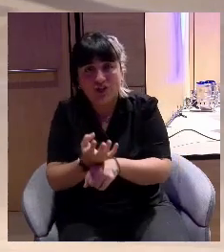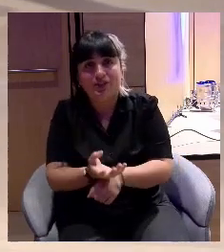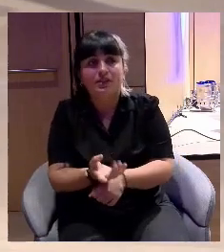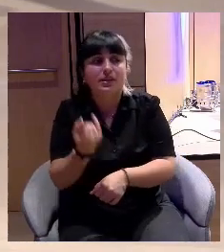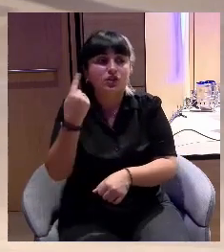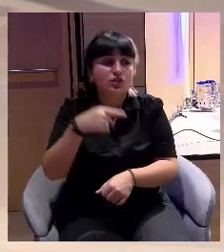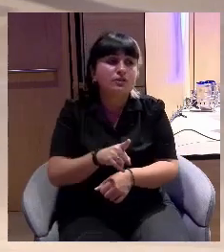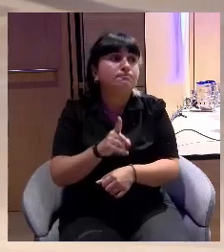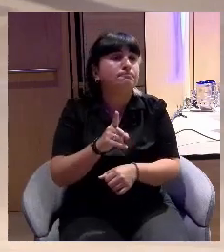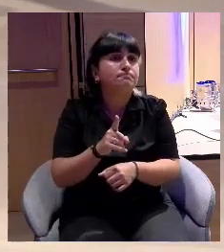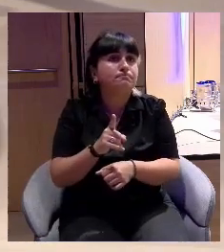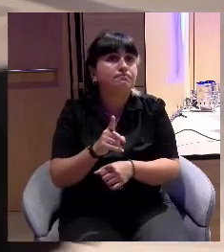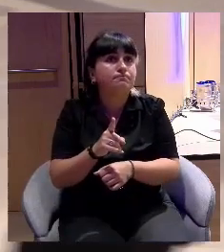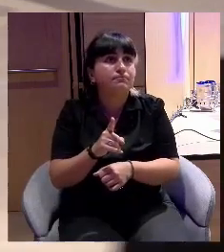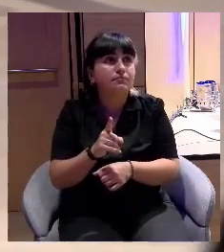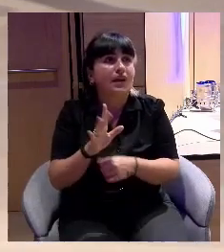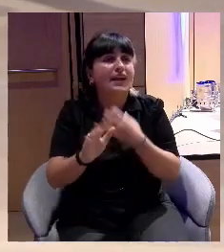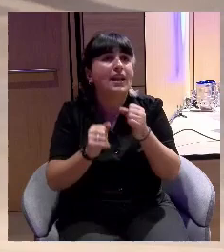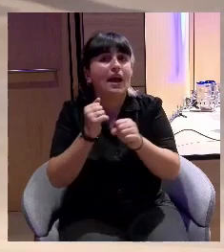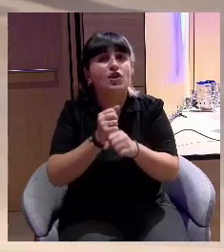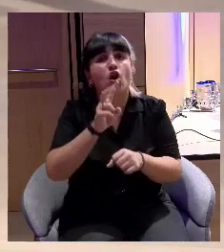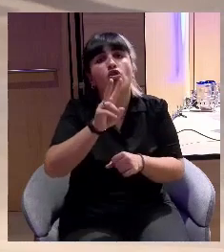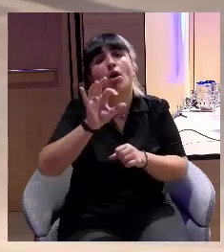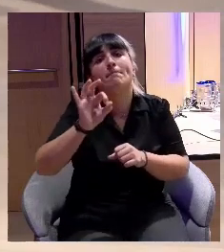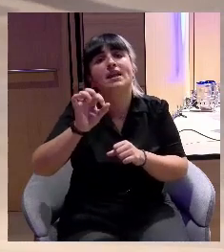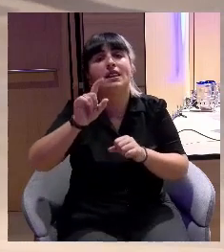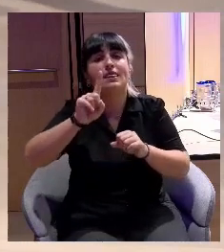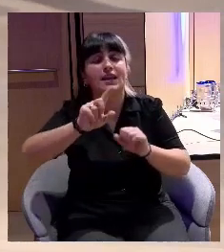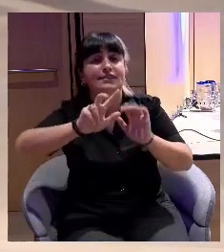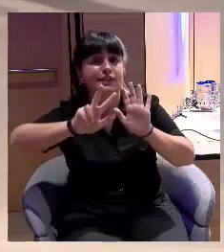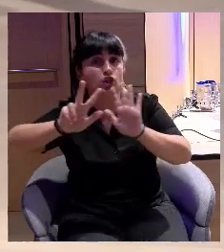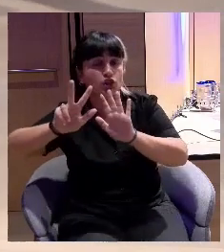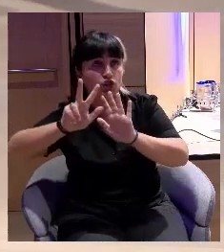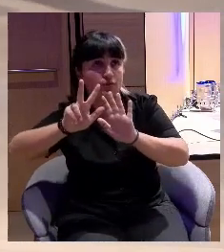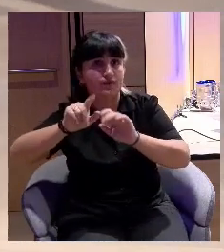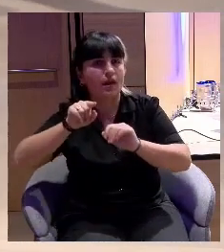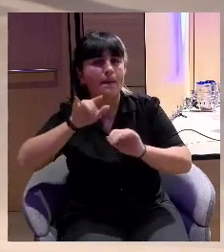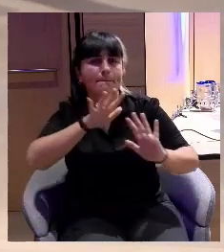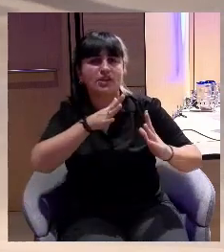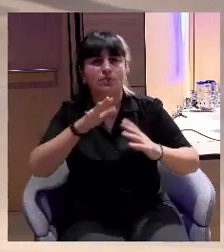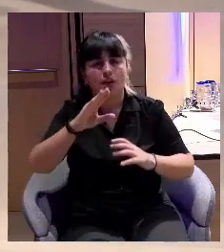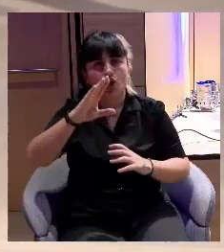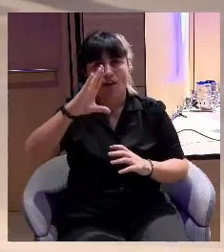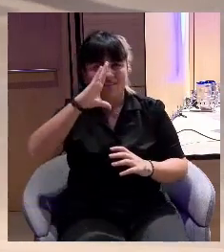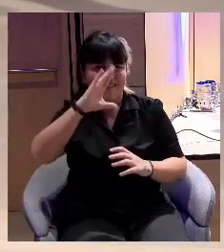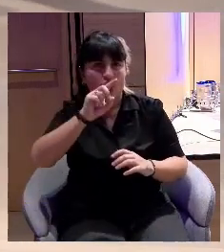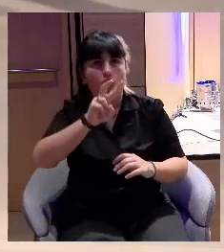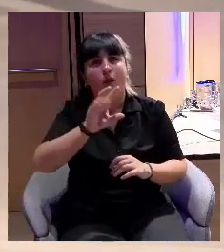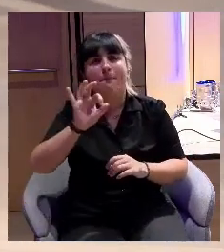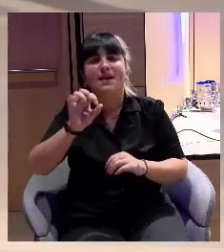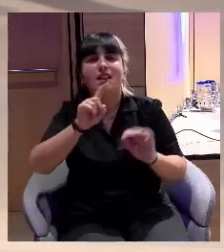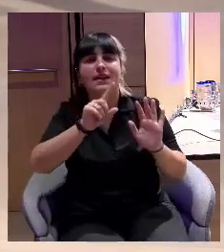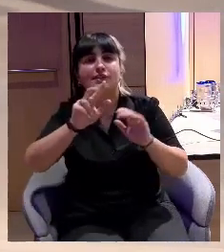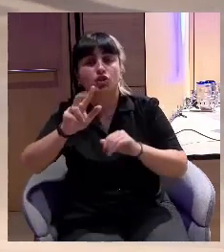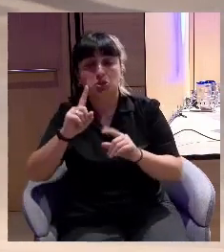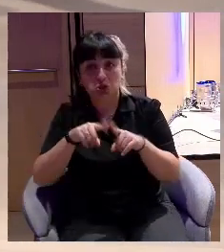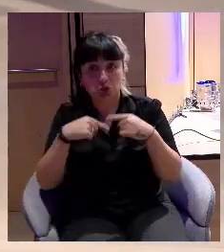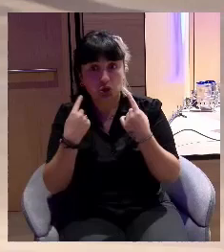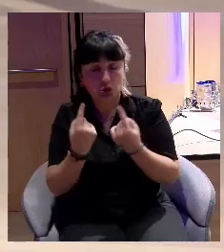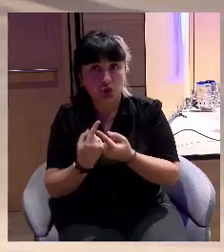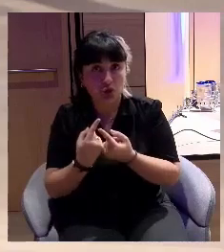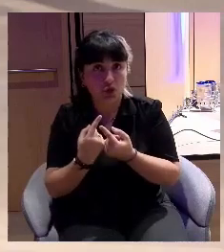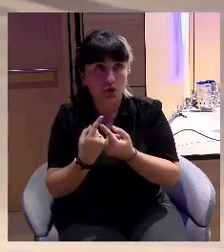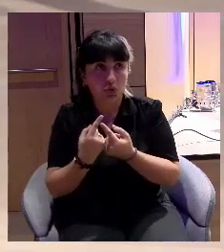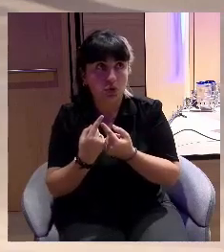participación. En el 2018, cuando en febrero más o menos de 2018, nos enteramos